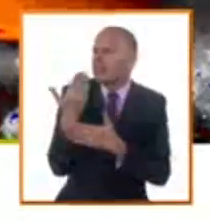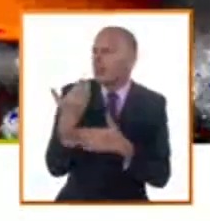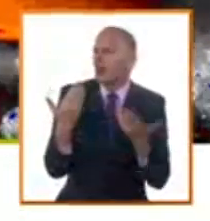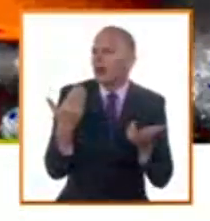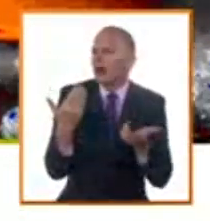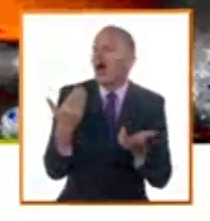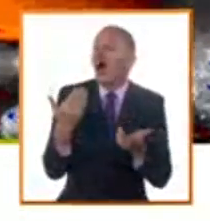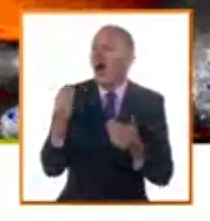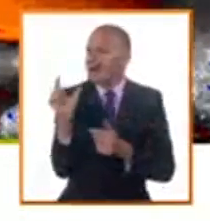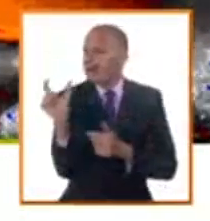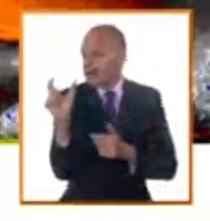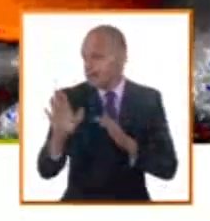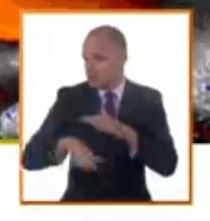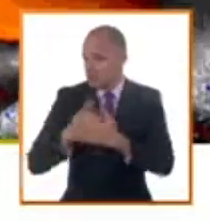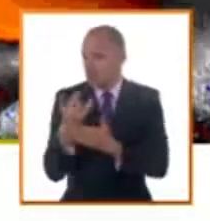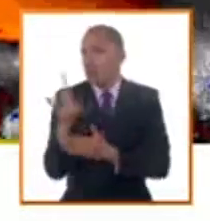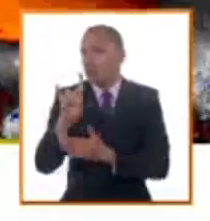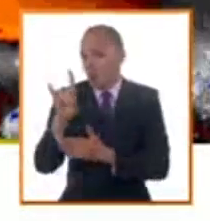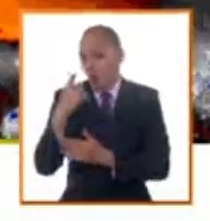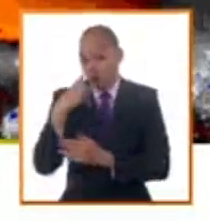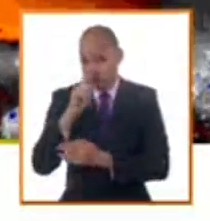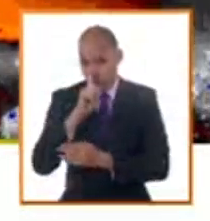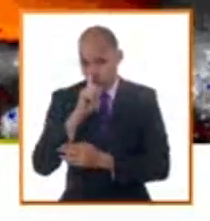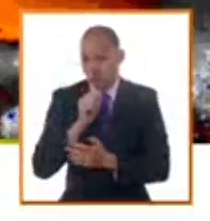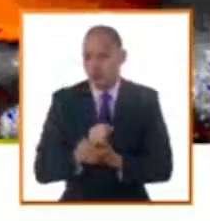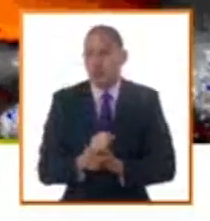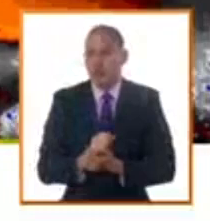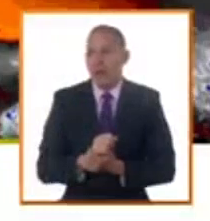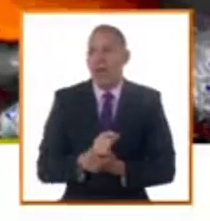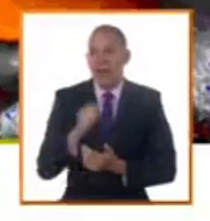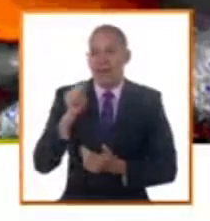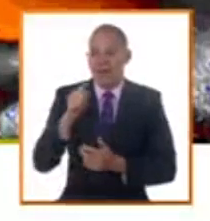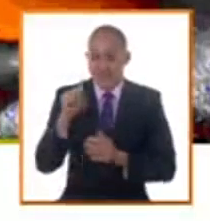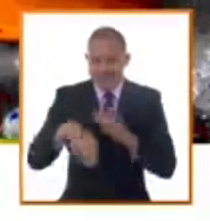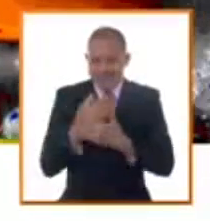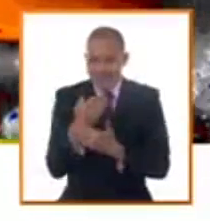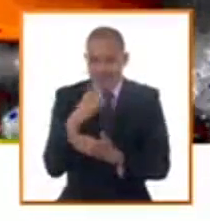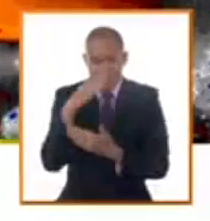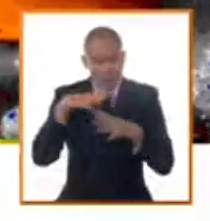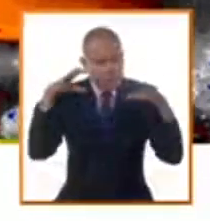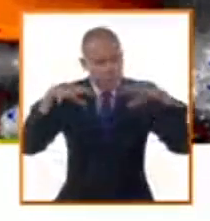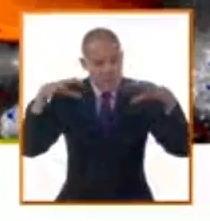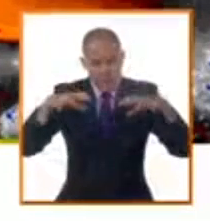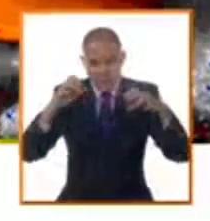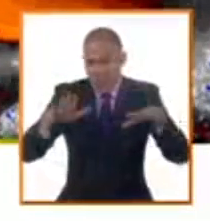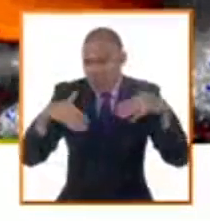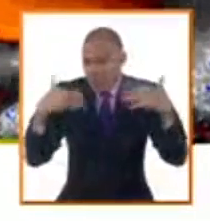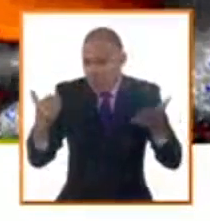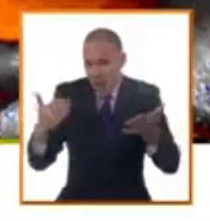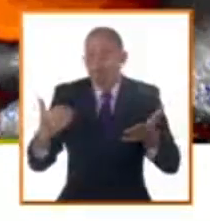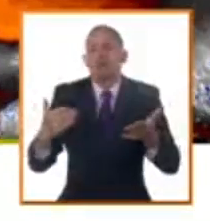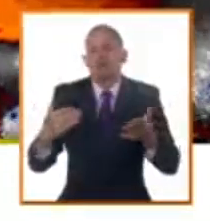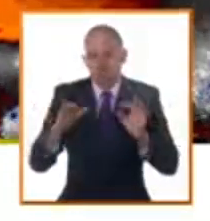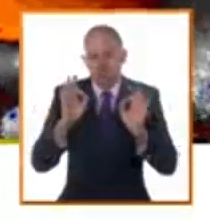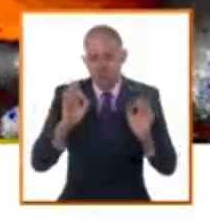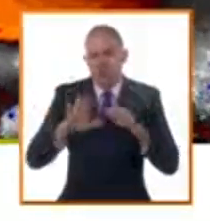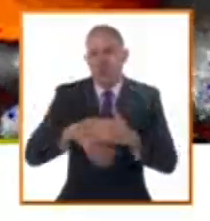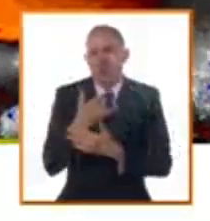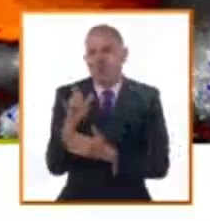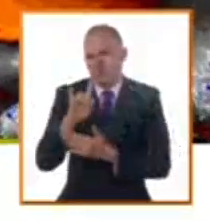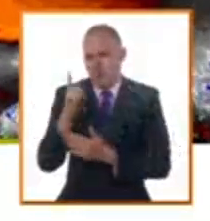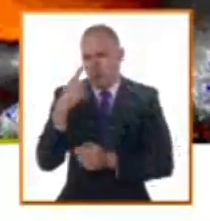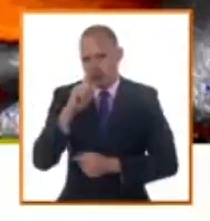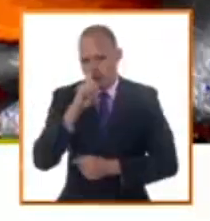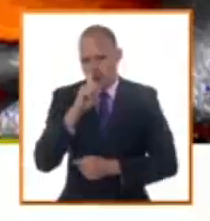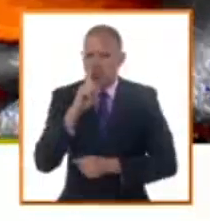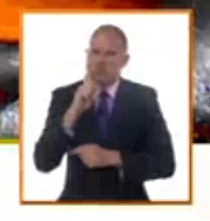eso es el día 9, una imagen que fue más intenso. Que fue el día que más llovió, hubo 360 milímetros, el día 8,